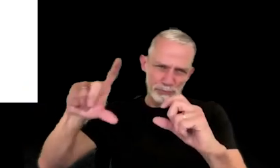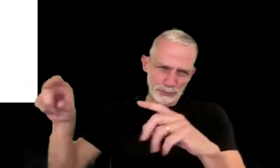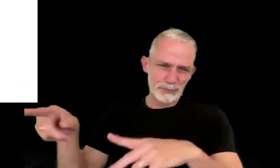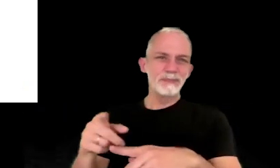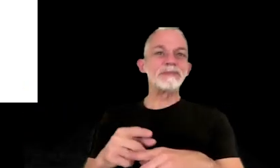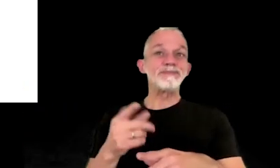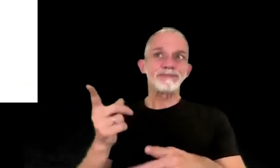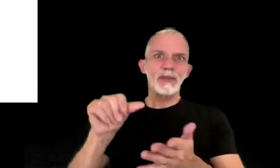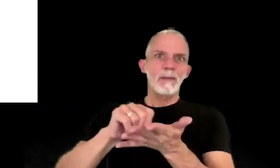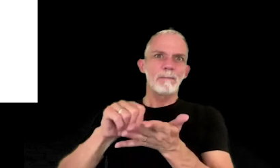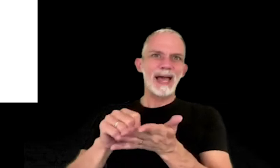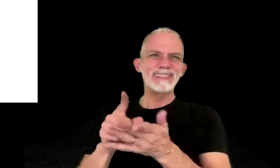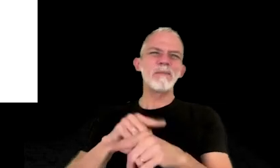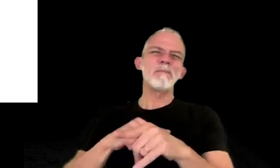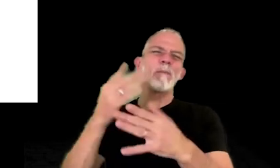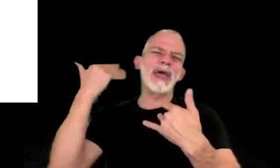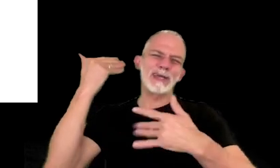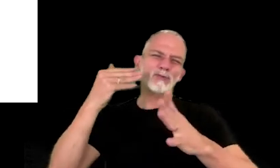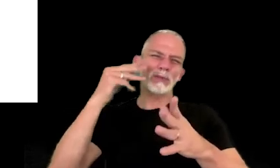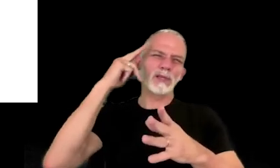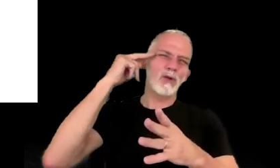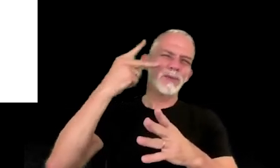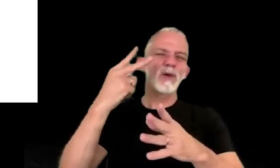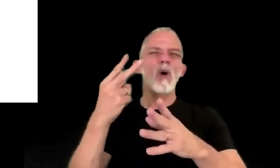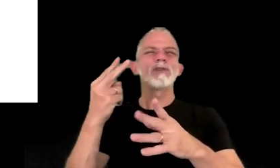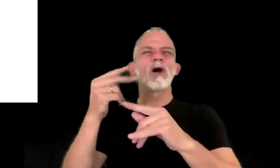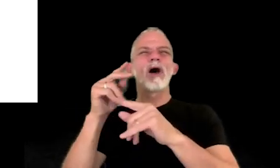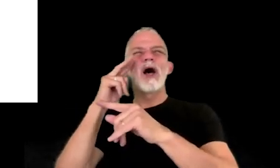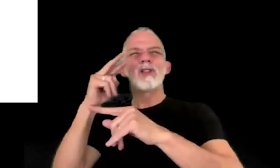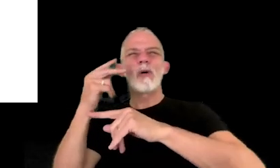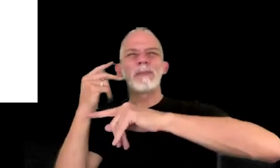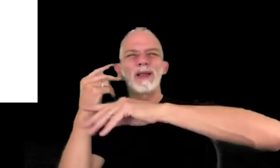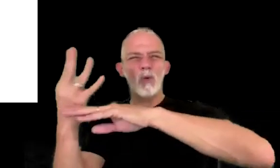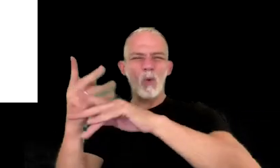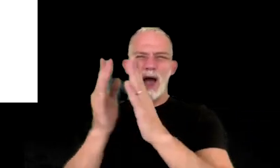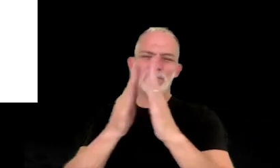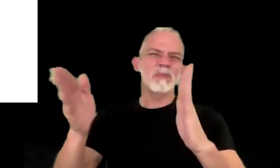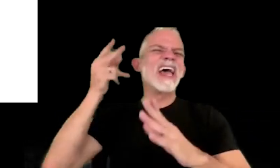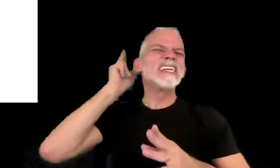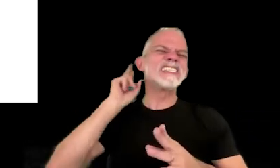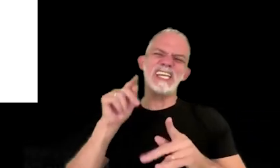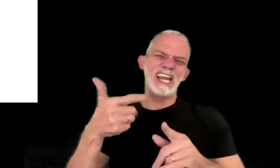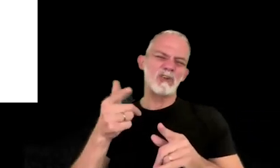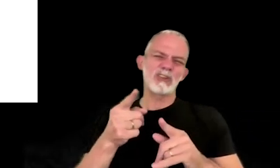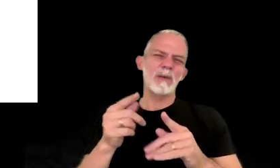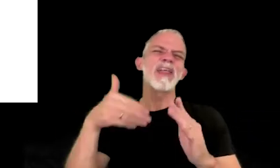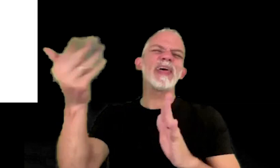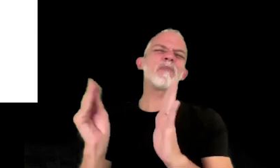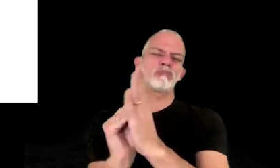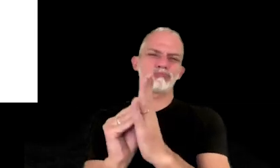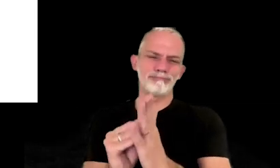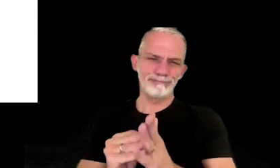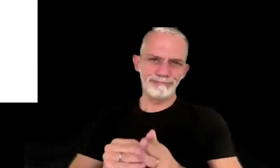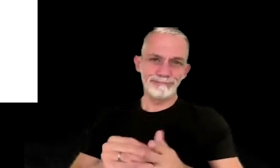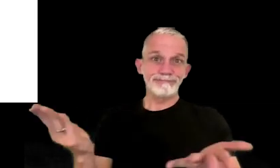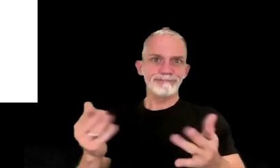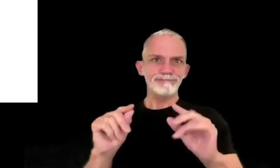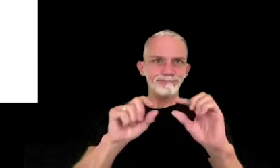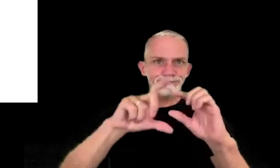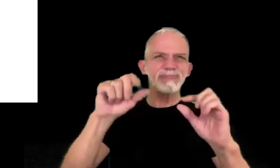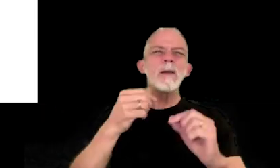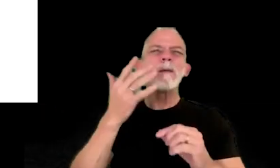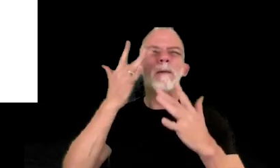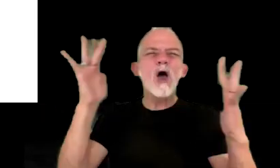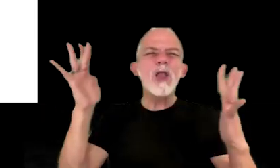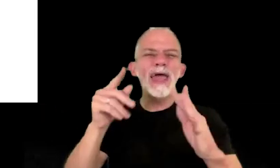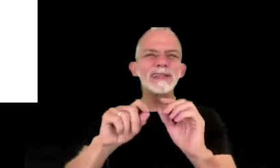los que estaban en ese momento, ¿no? Porque, por ejemplo, Chile no va a aparecer porque Chile se incorporó a posteriores. Pero fíjense, ¿no? La línea violeta le está diciendo,